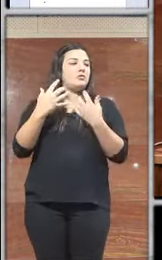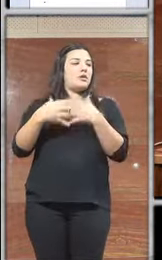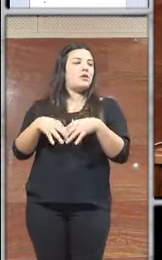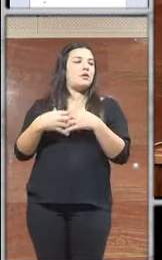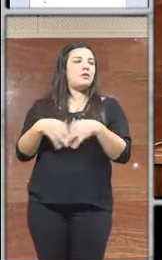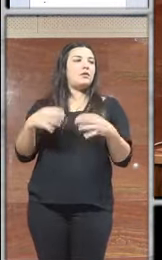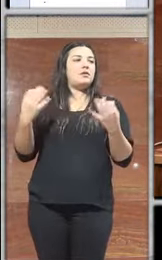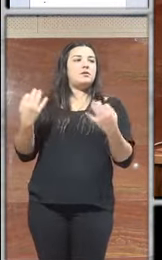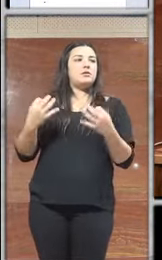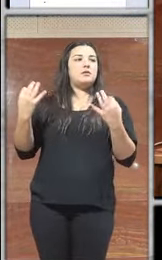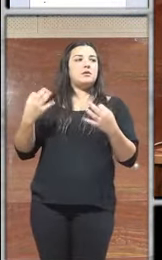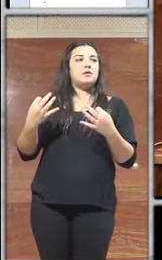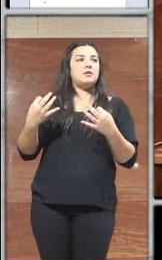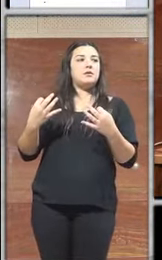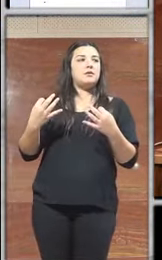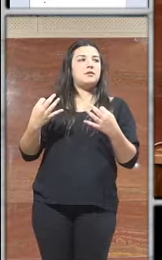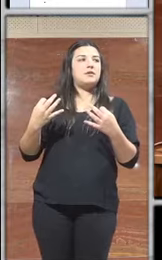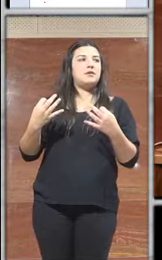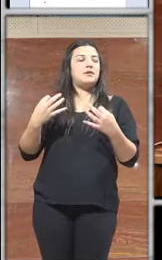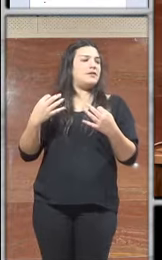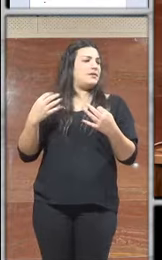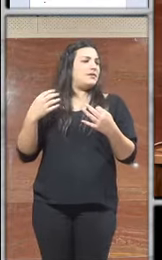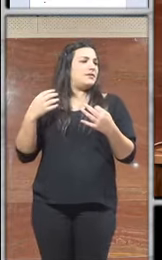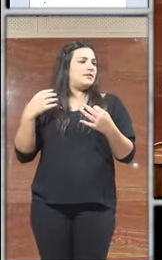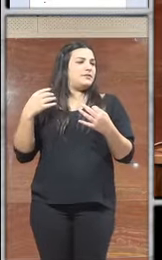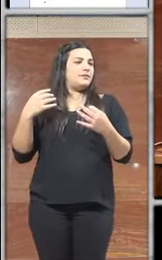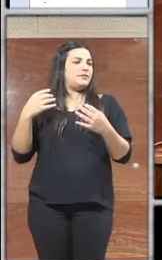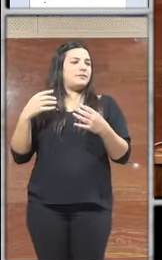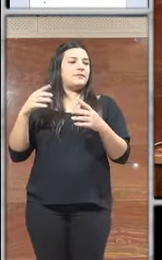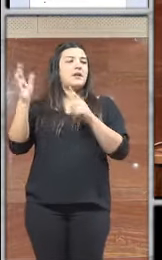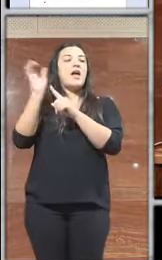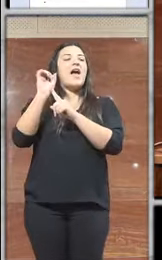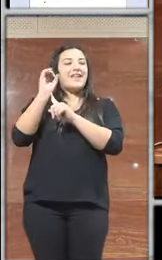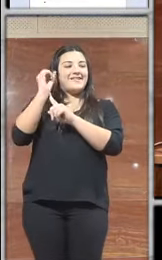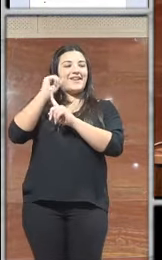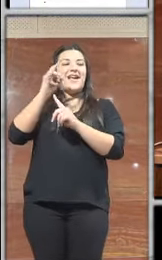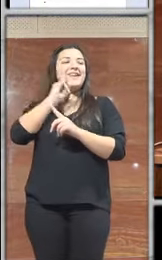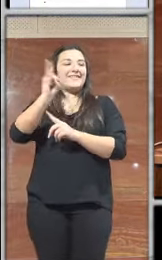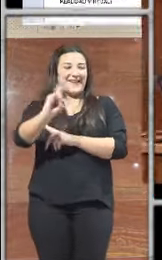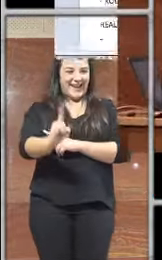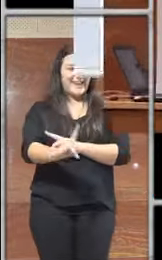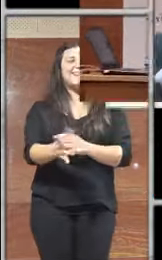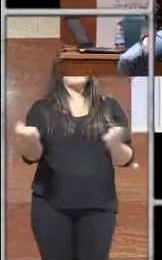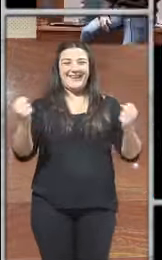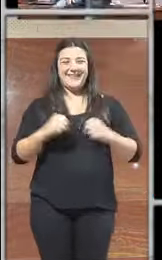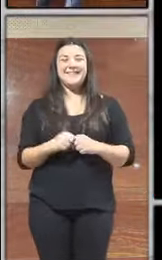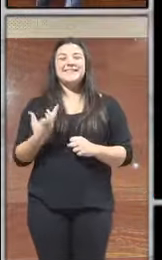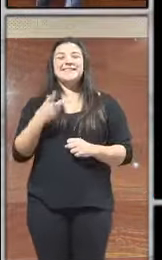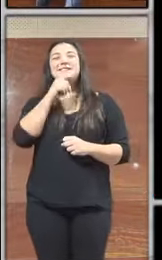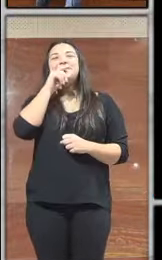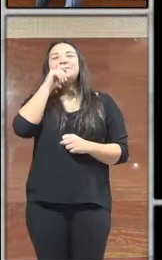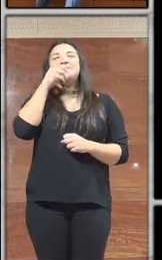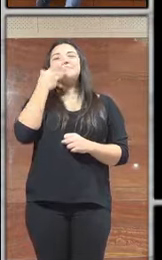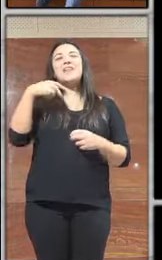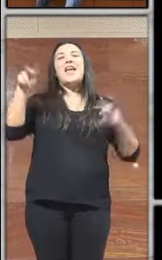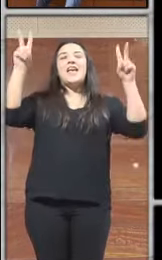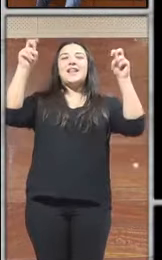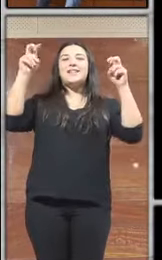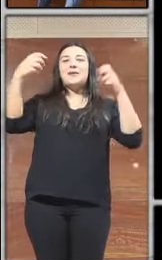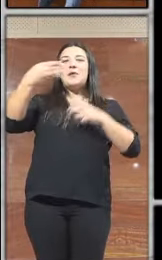señales bioeléctricas y son una gente con muchísima experiencia sobre todo en temas de biomecánica